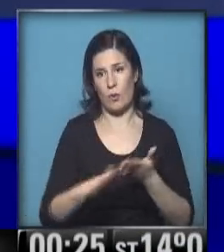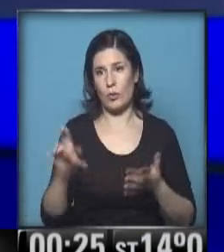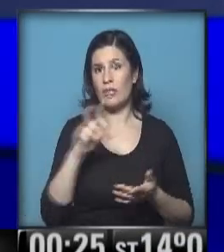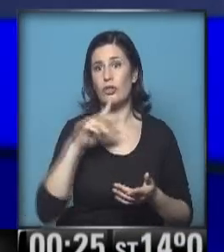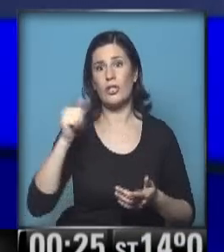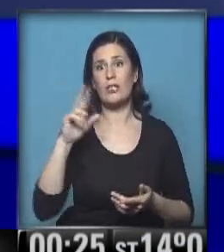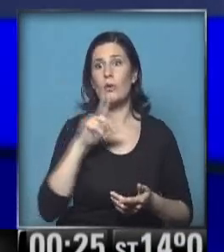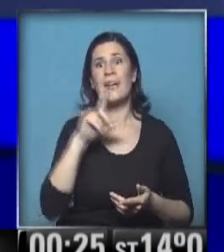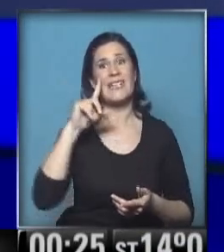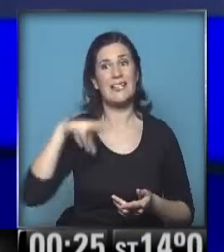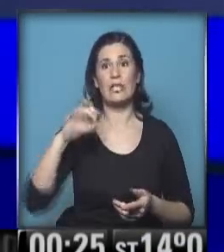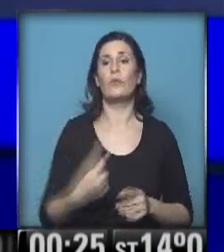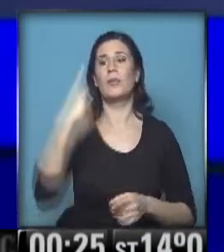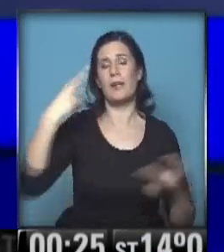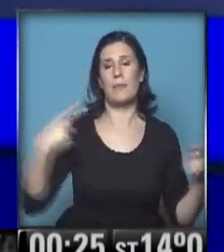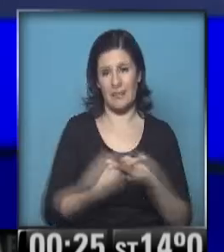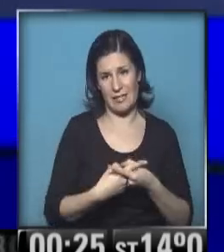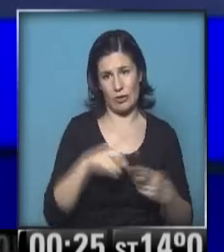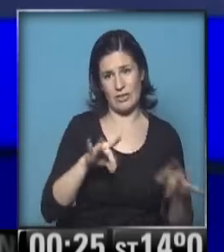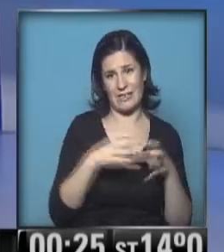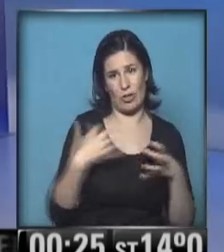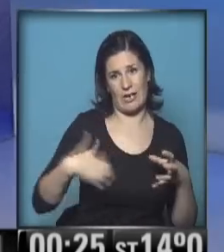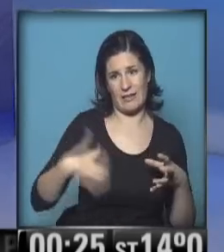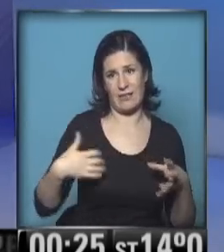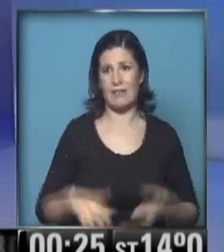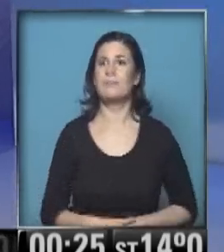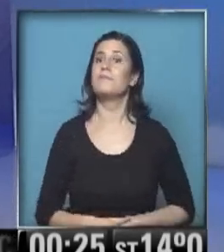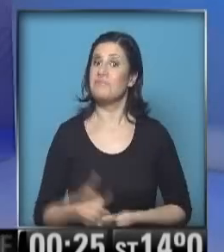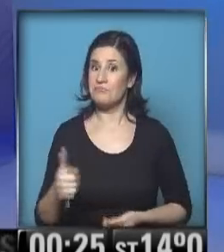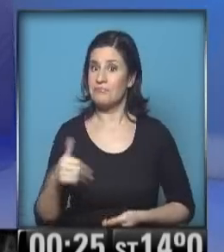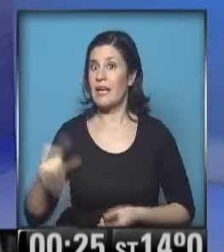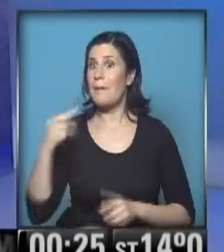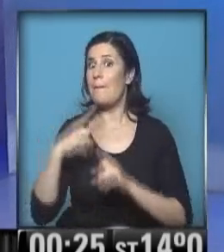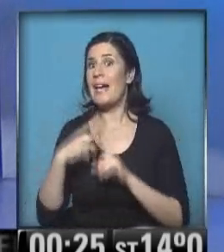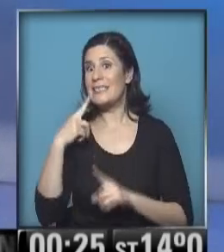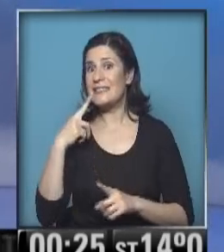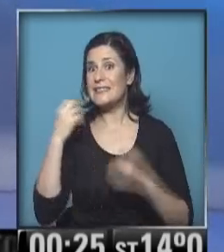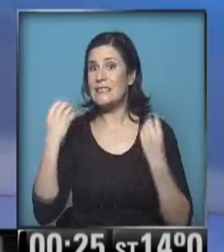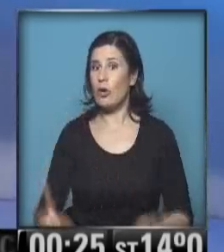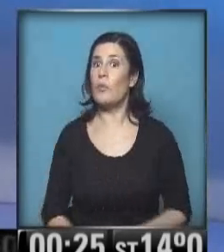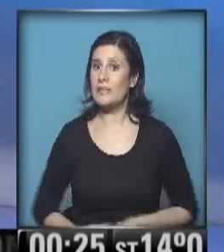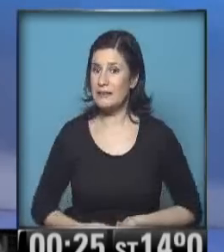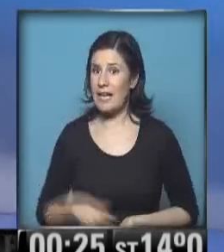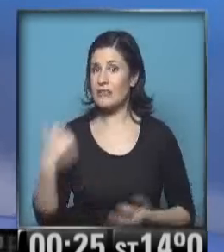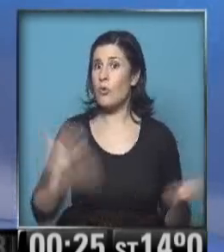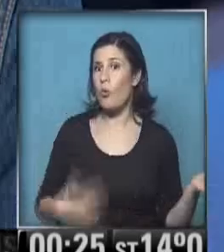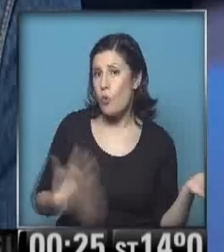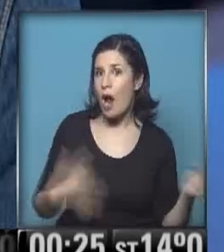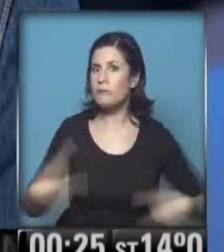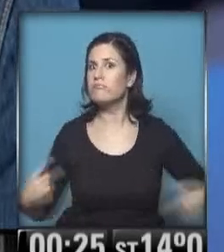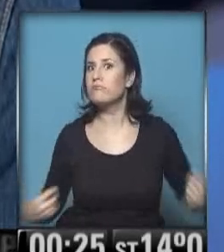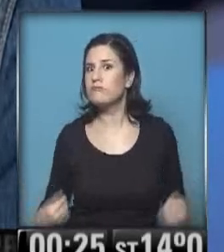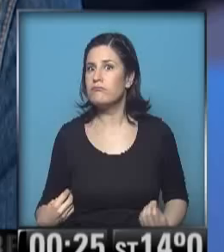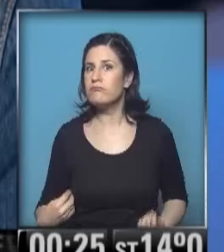Martino hace su debut oficial como entrenador del seleccionado. Maxi Martina, buenas noches. ¿Qué nos trae el rock? El